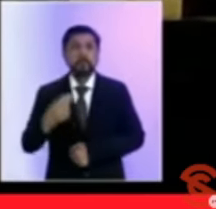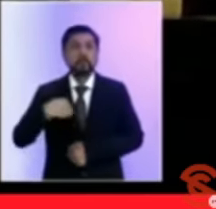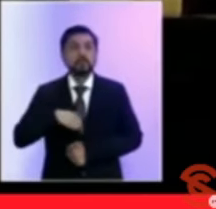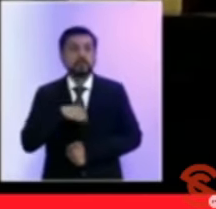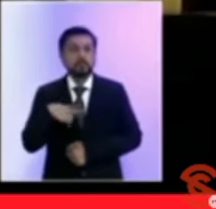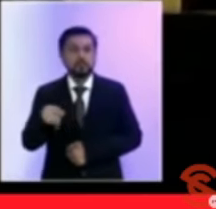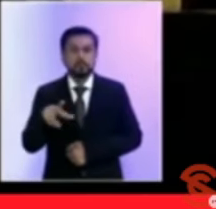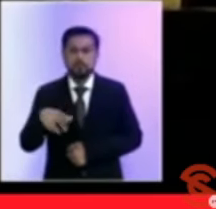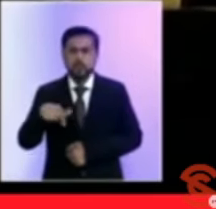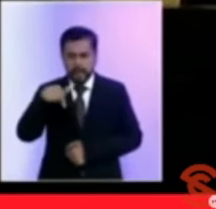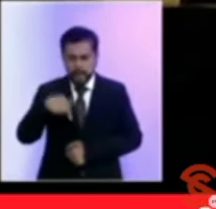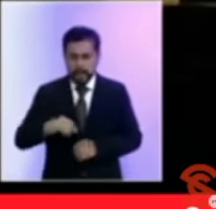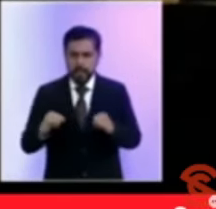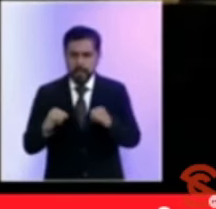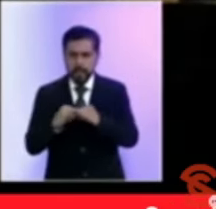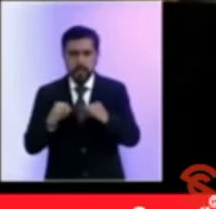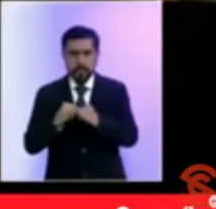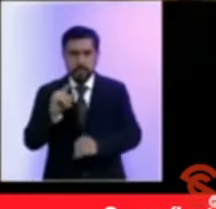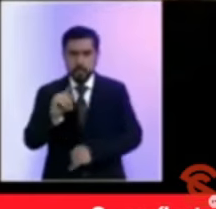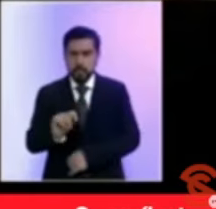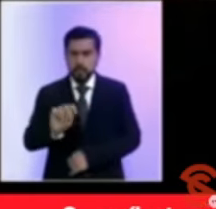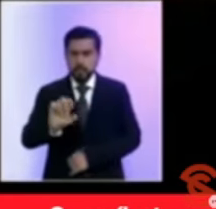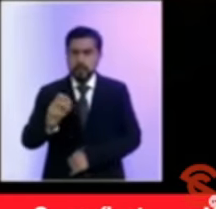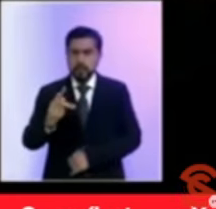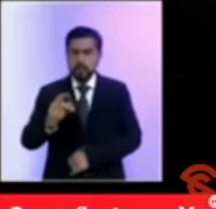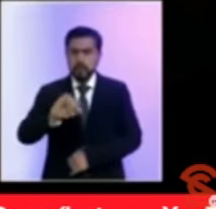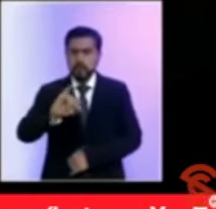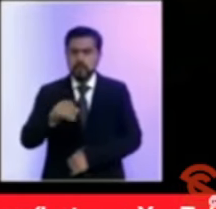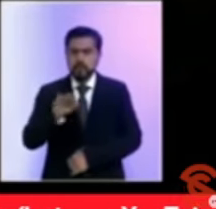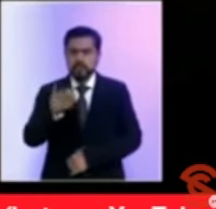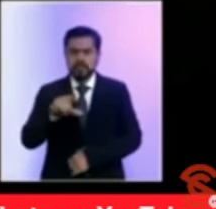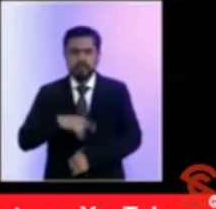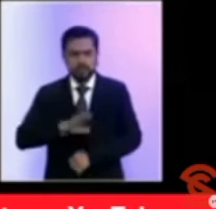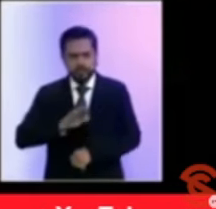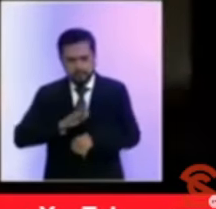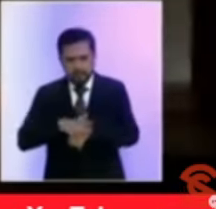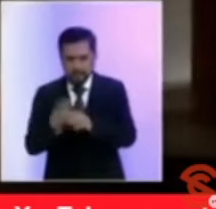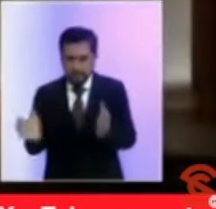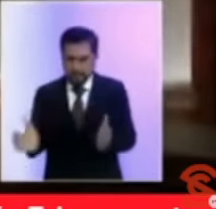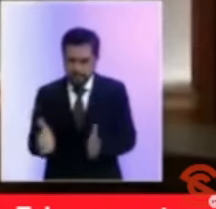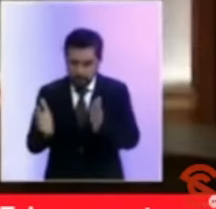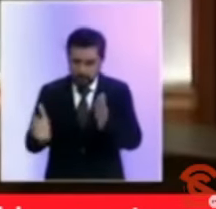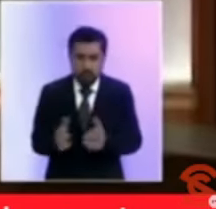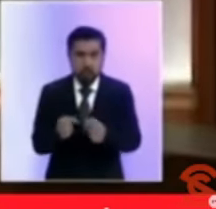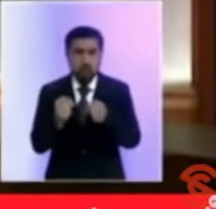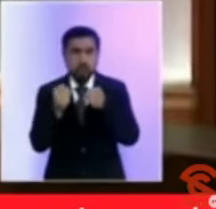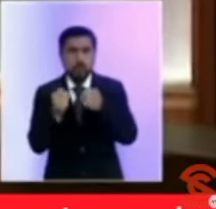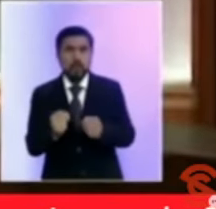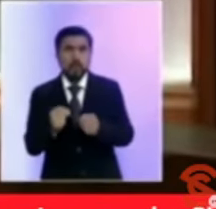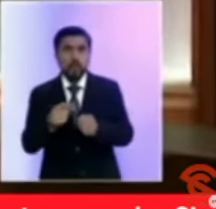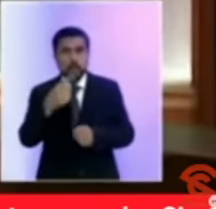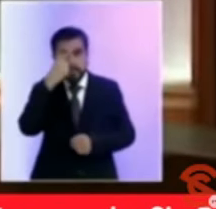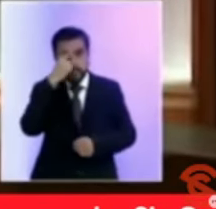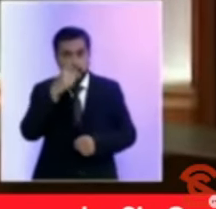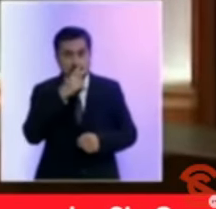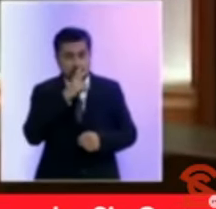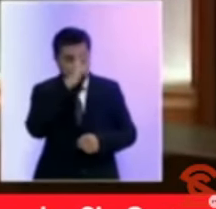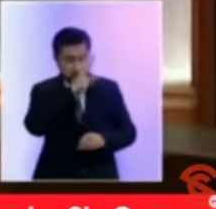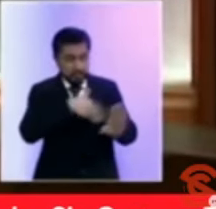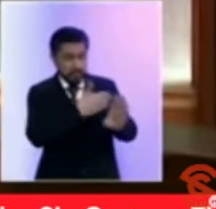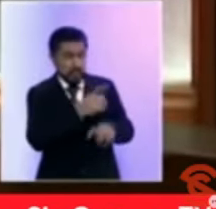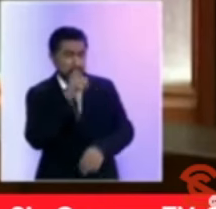institución como agente que radica la violencia en los derechos y la violencia política en razón de género